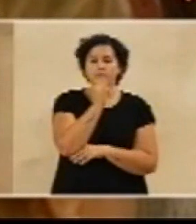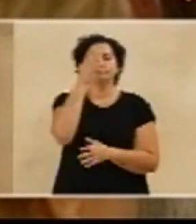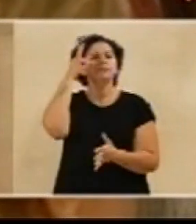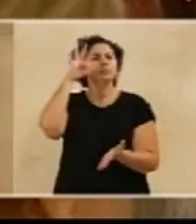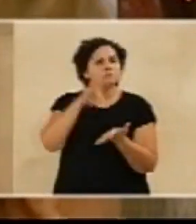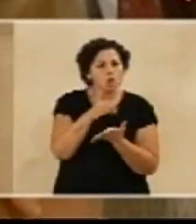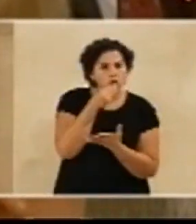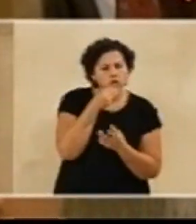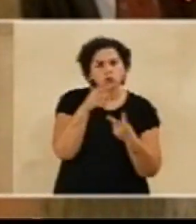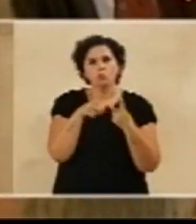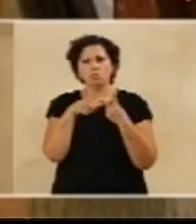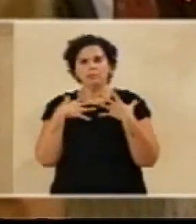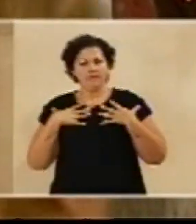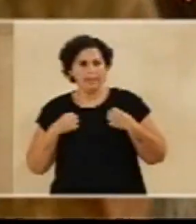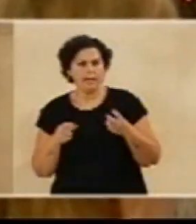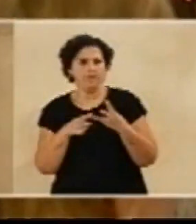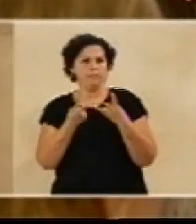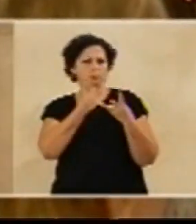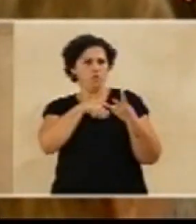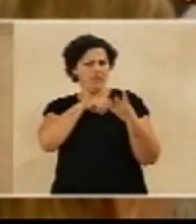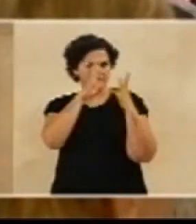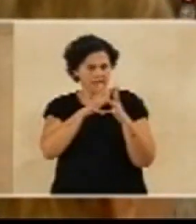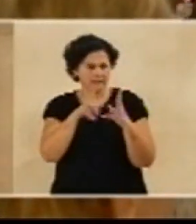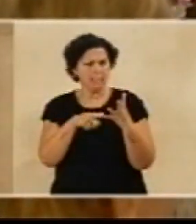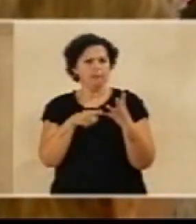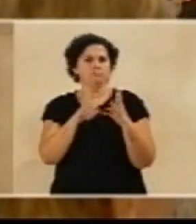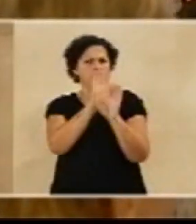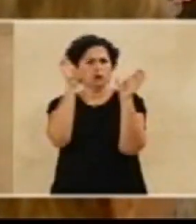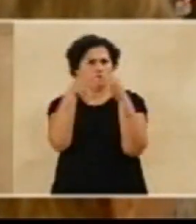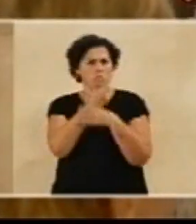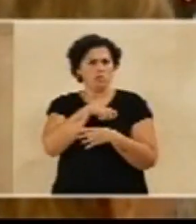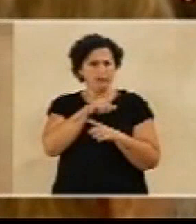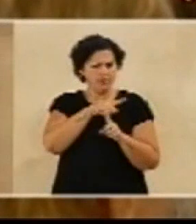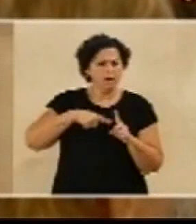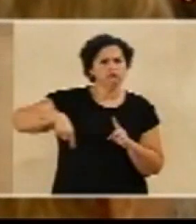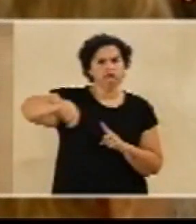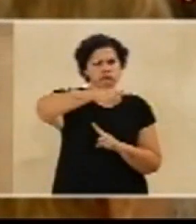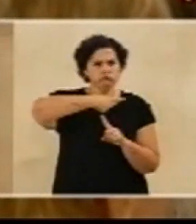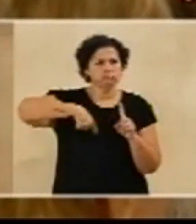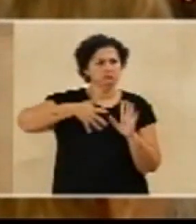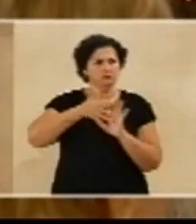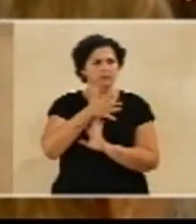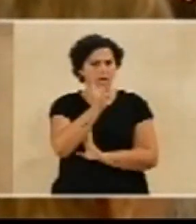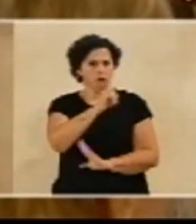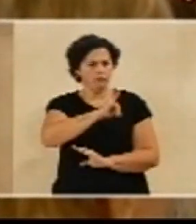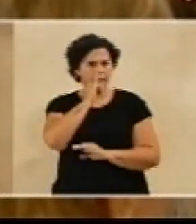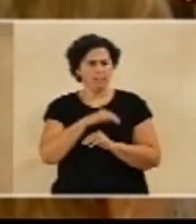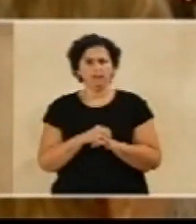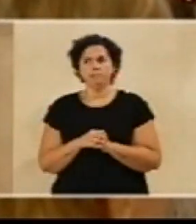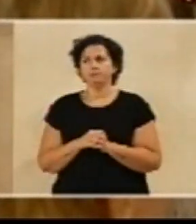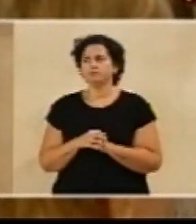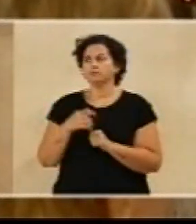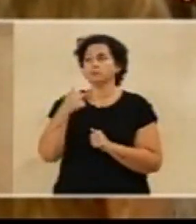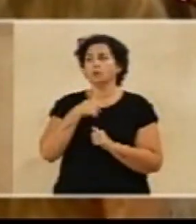inspectores de sanidad, hay policía administrativa y hay patrullas policiales dando vueltas. Sí las hay. Yo me he reunido no solo